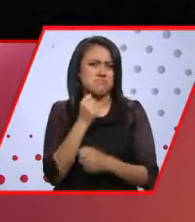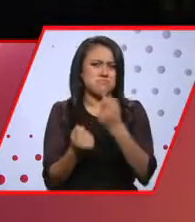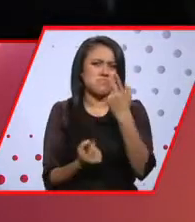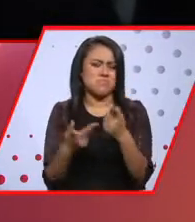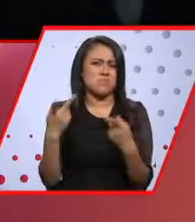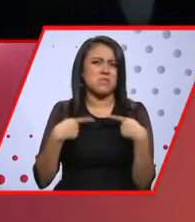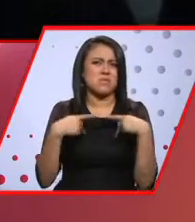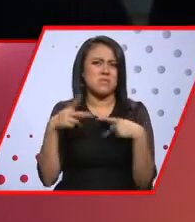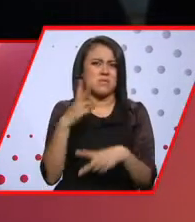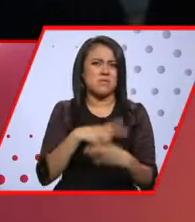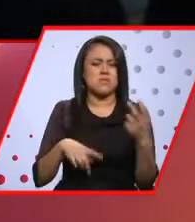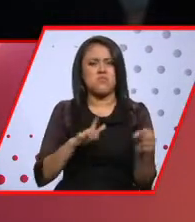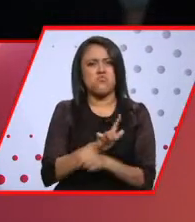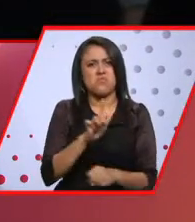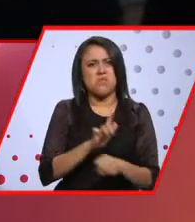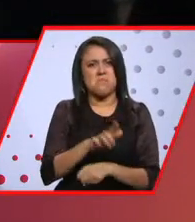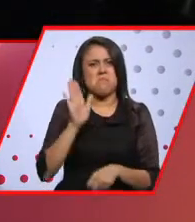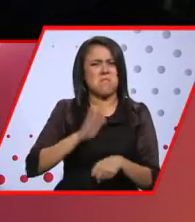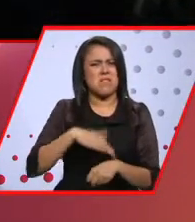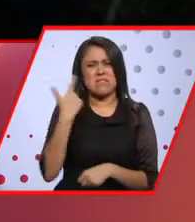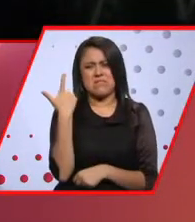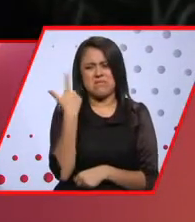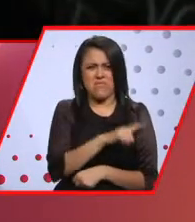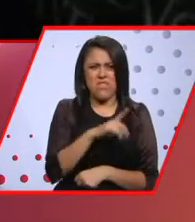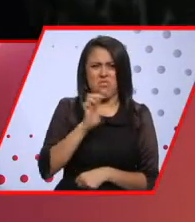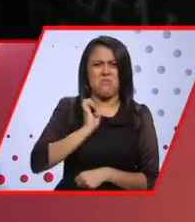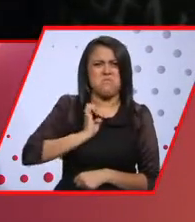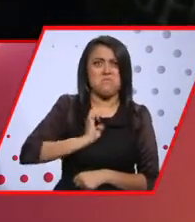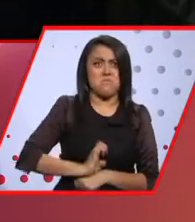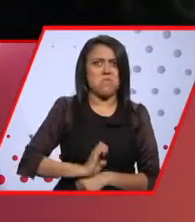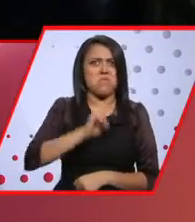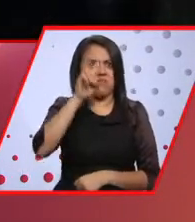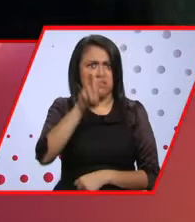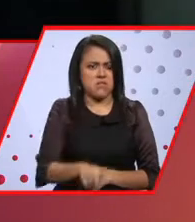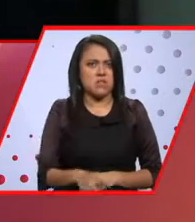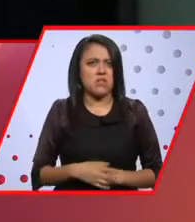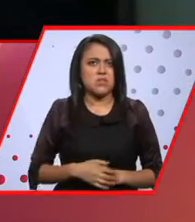dar a ese país. Qué pena, qué pena.